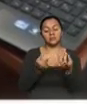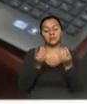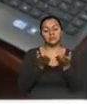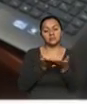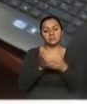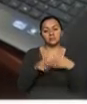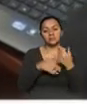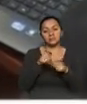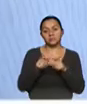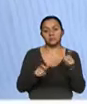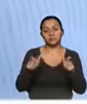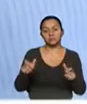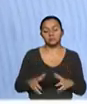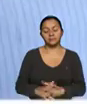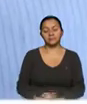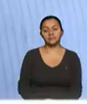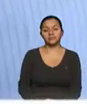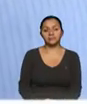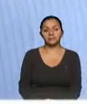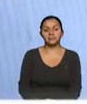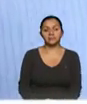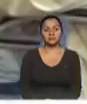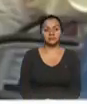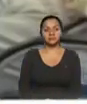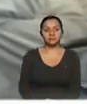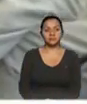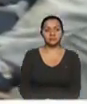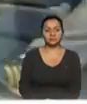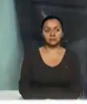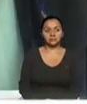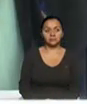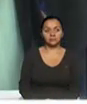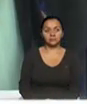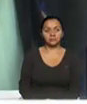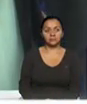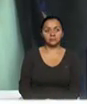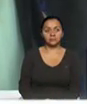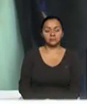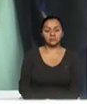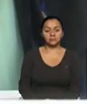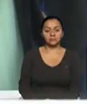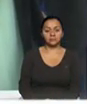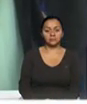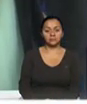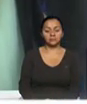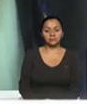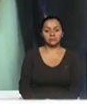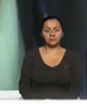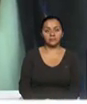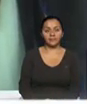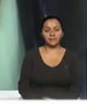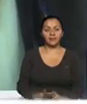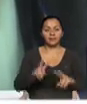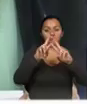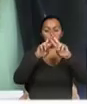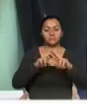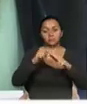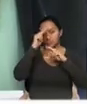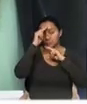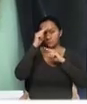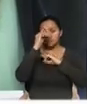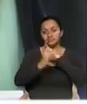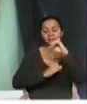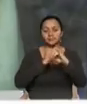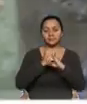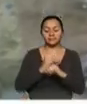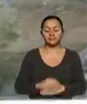los ciudadanos. Caterine Morejón, Noticiero Ciudadano. Ahora es momento de revisar las noticias